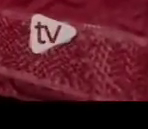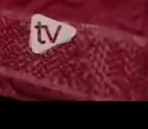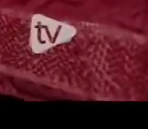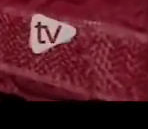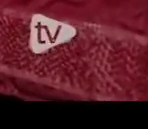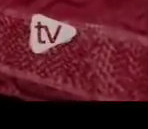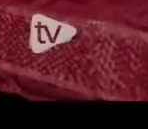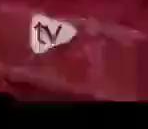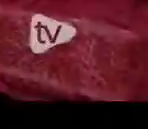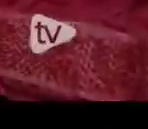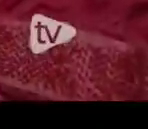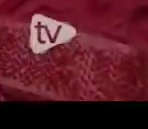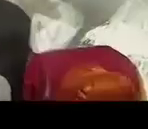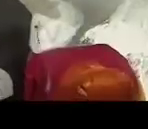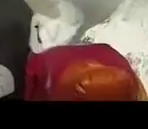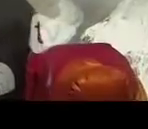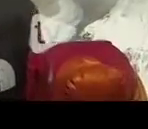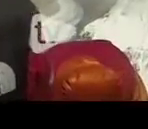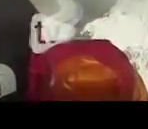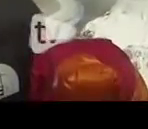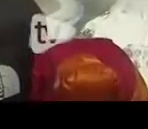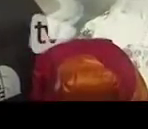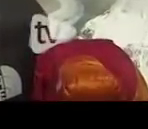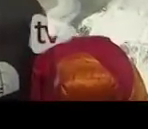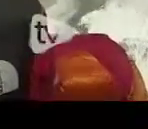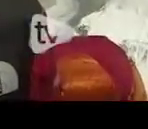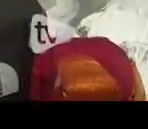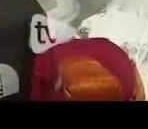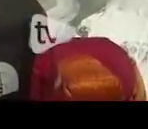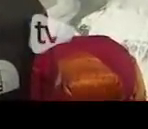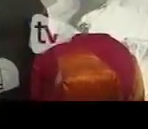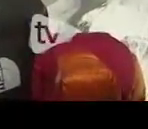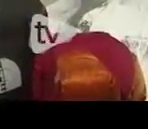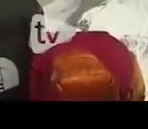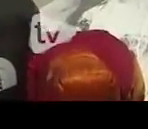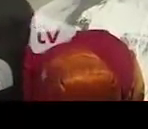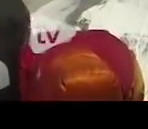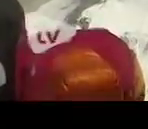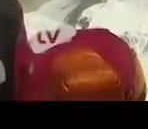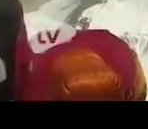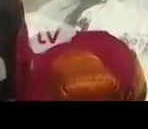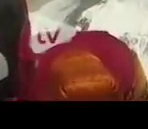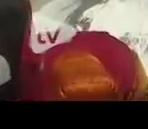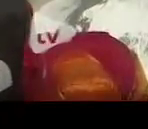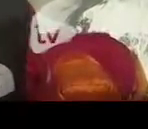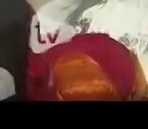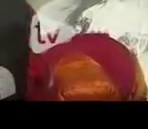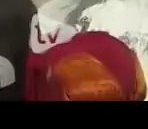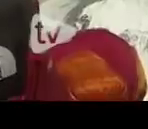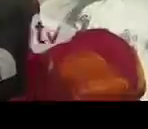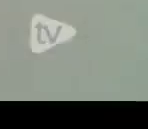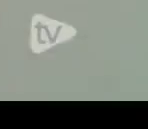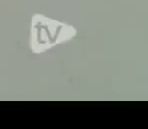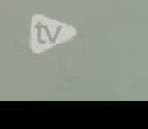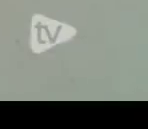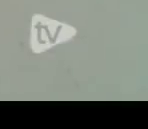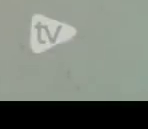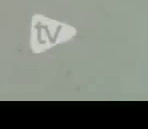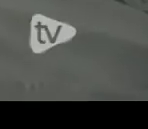y la cabeza que late. Prometí mi corazón a todas las personas de Ecuador.